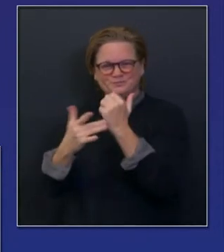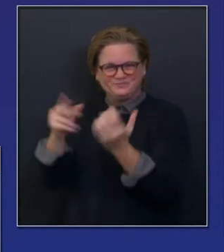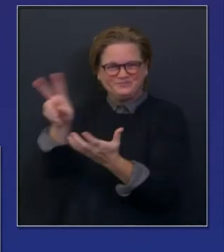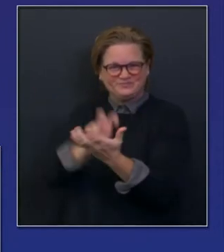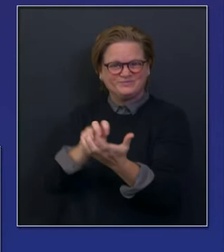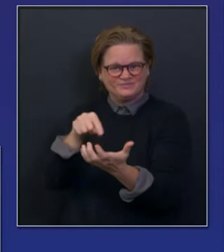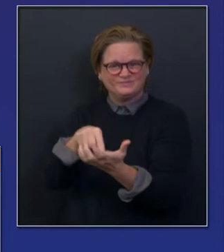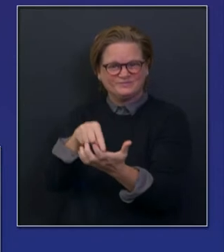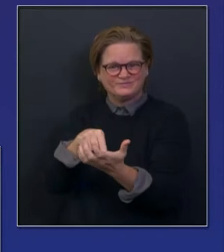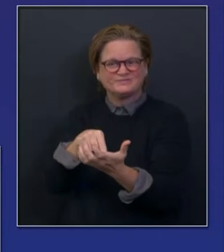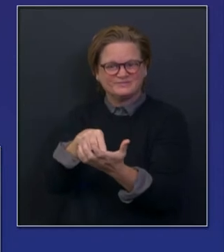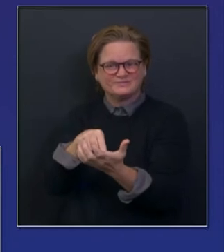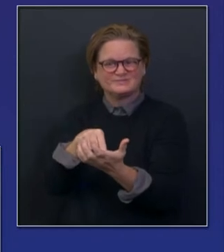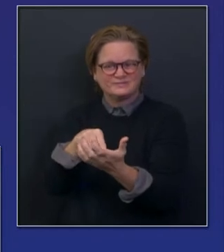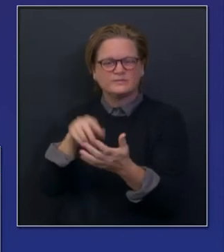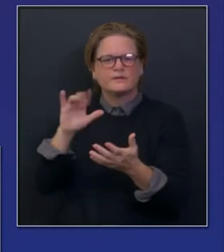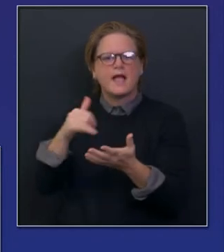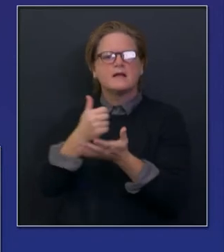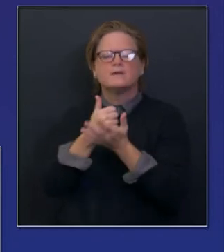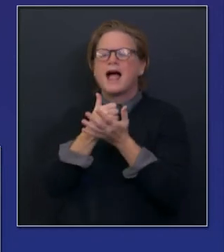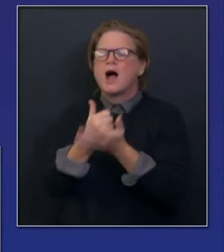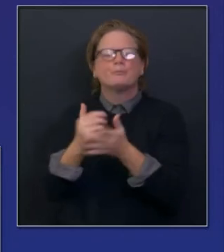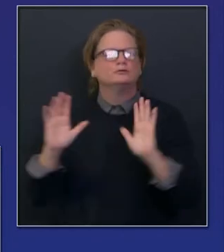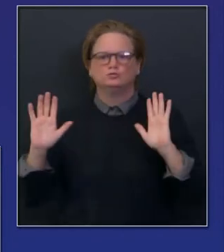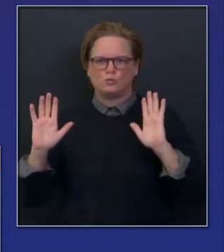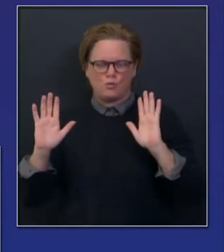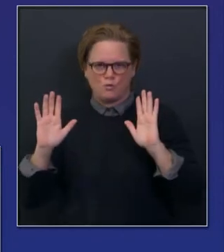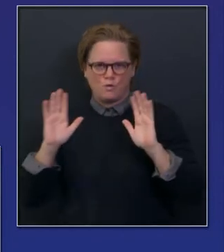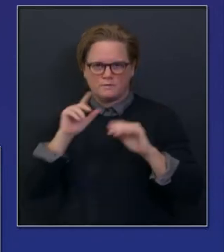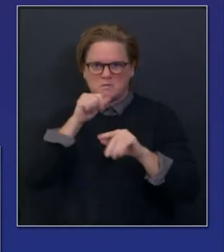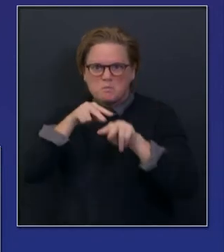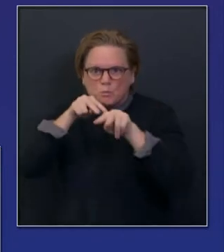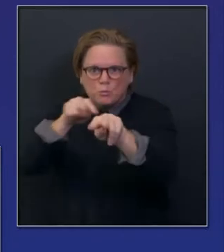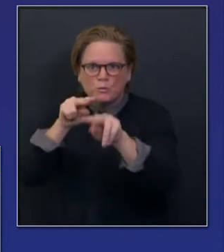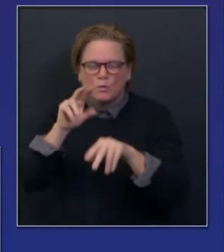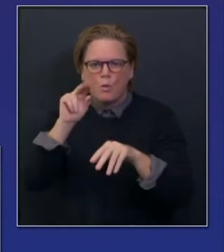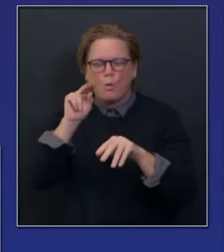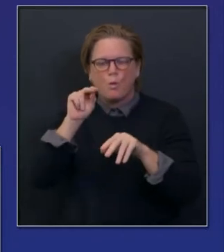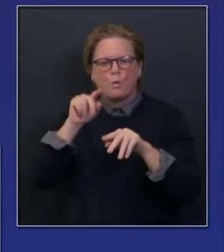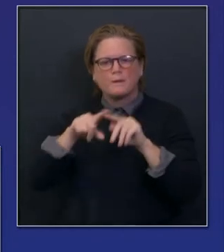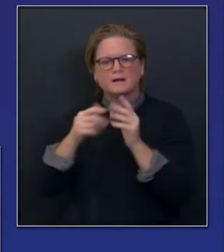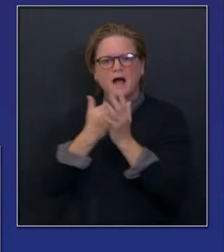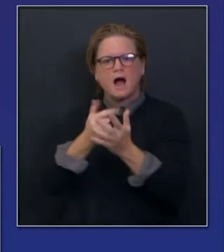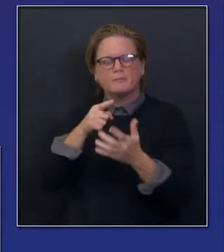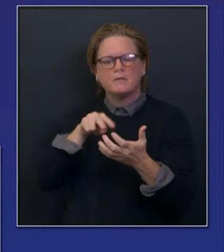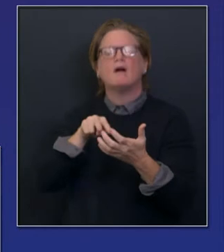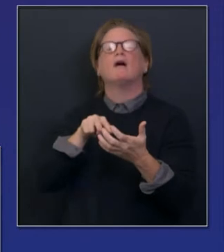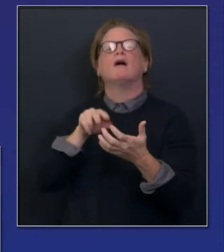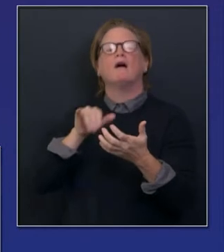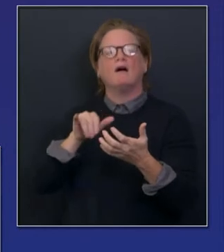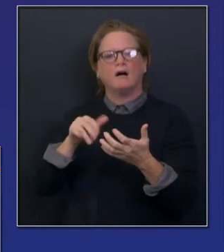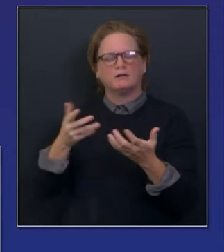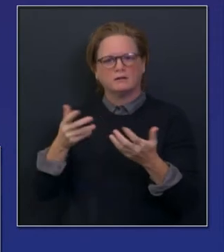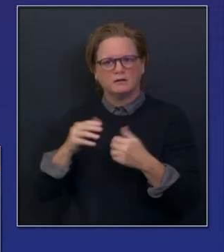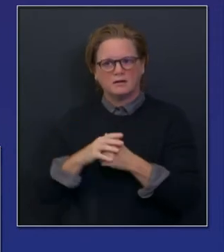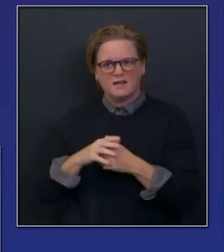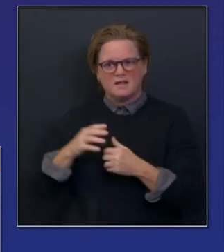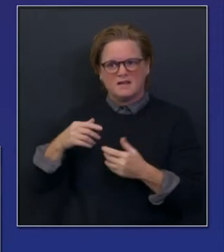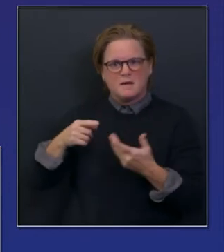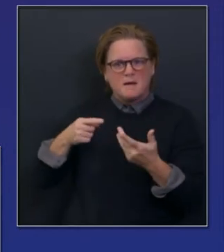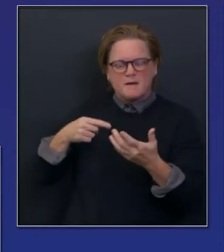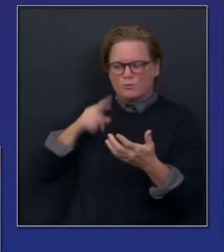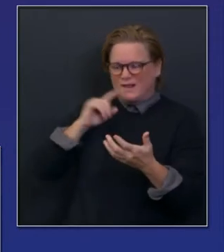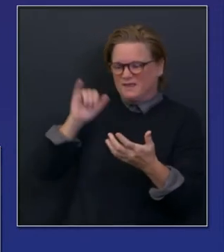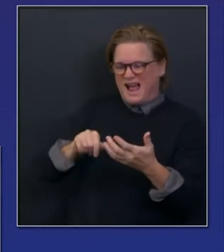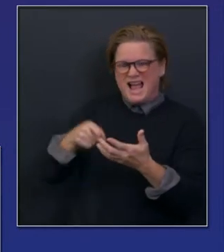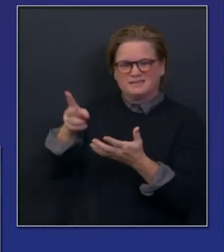usted. No es para reemplazar o sustituir otra. Es simplemente una herramienta más. Usando la tecnología